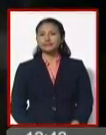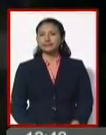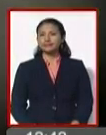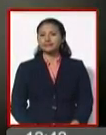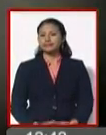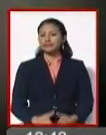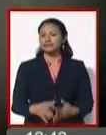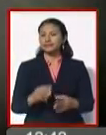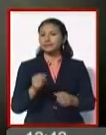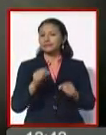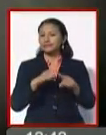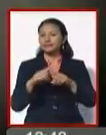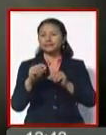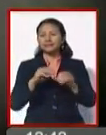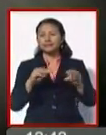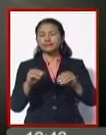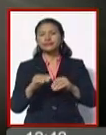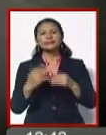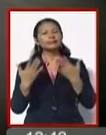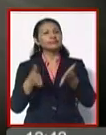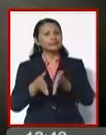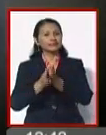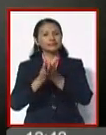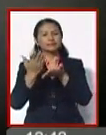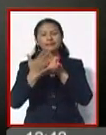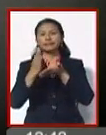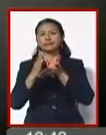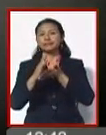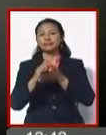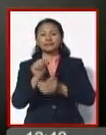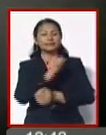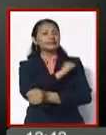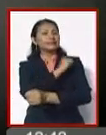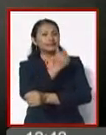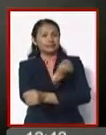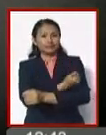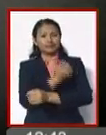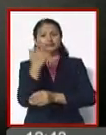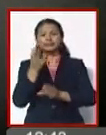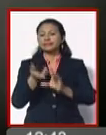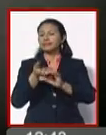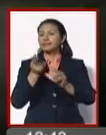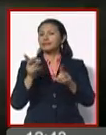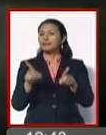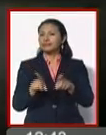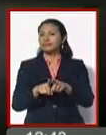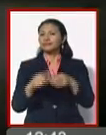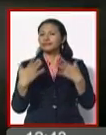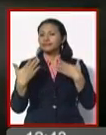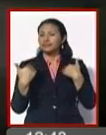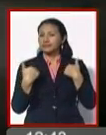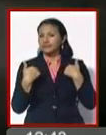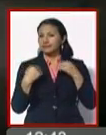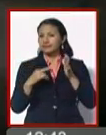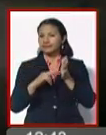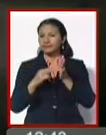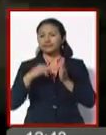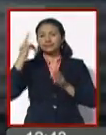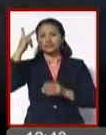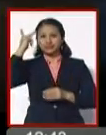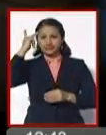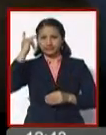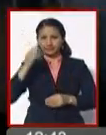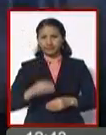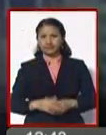Desde el momento que una movilización pide la destitución de autoridades o la renuncia de las mismas, adquiere una connotación